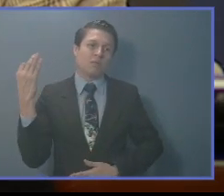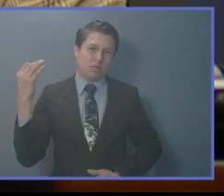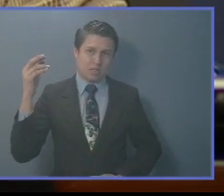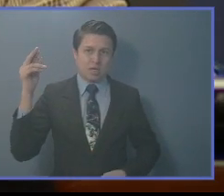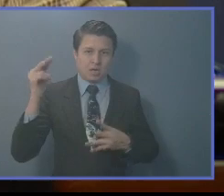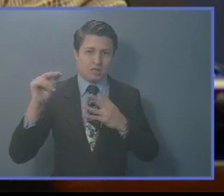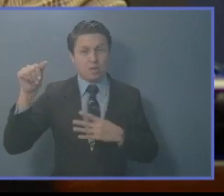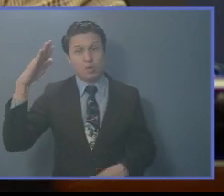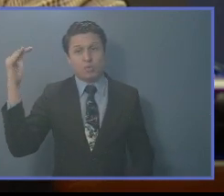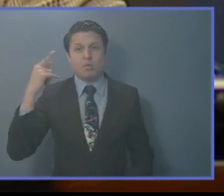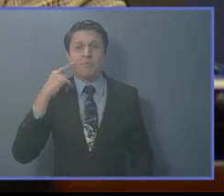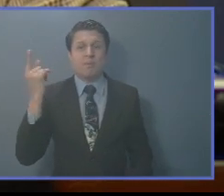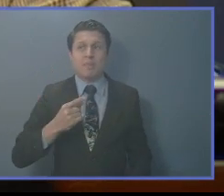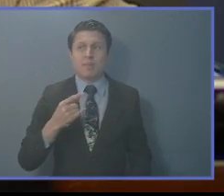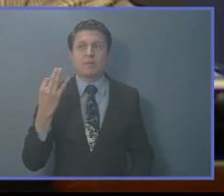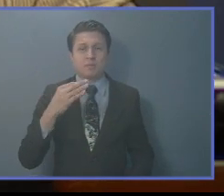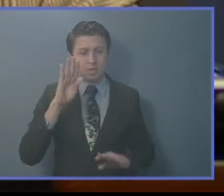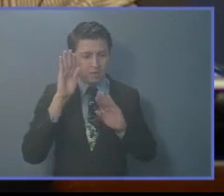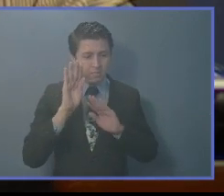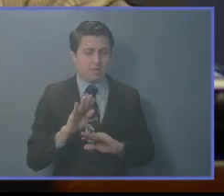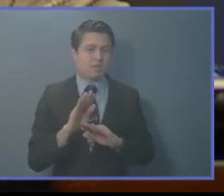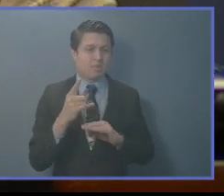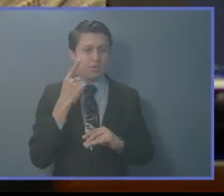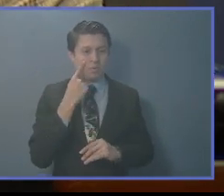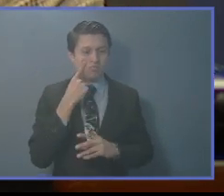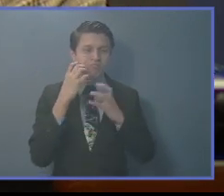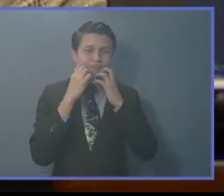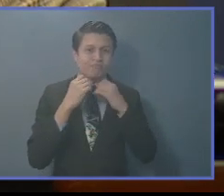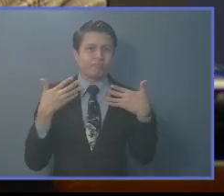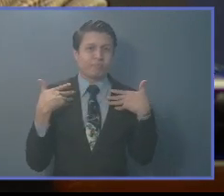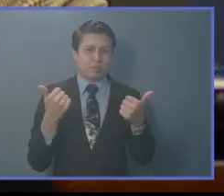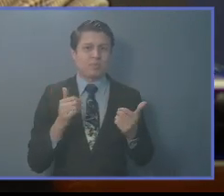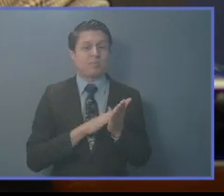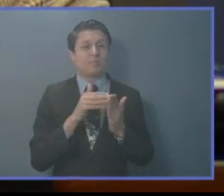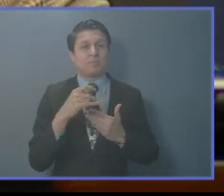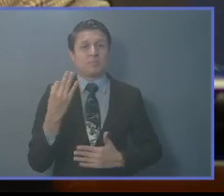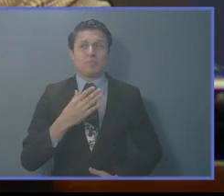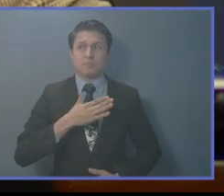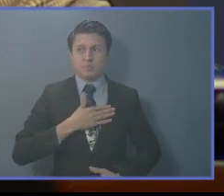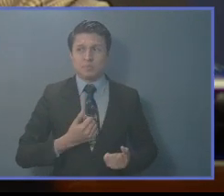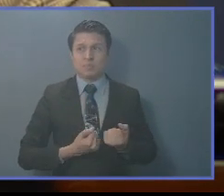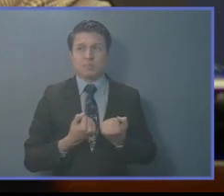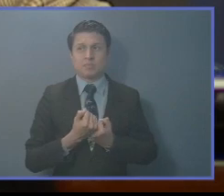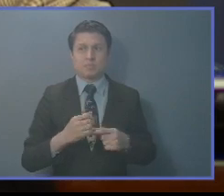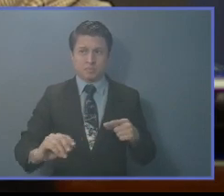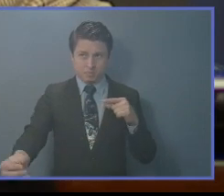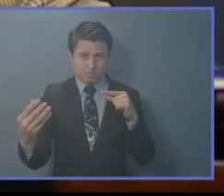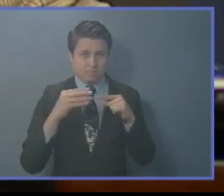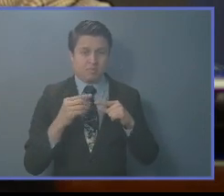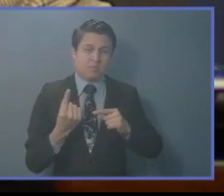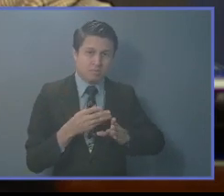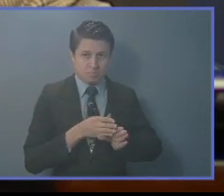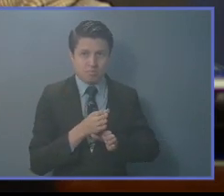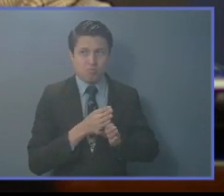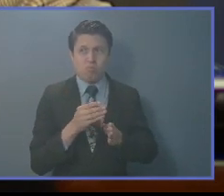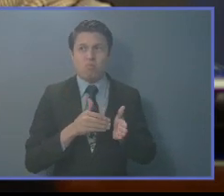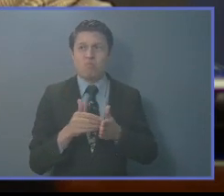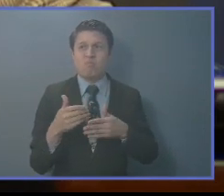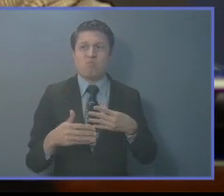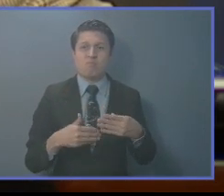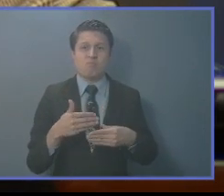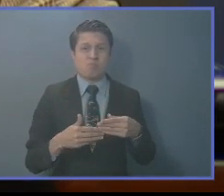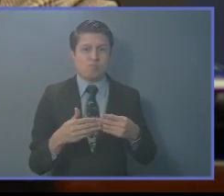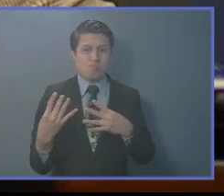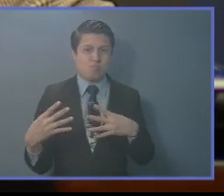internacionales respetando lo previsto y detallado en esta ley. El plan deberá comprender asistencia especial para la protección y reactivación de sectores